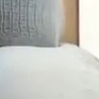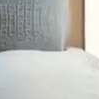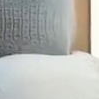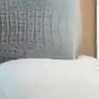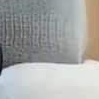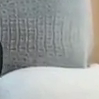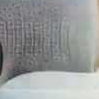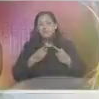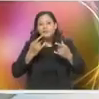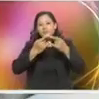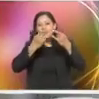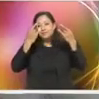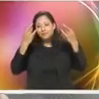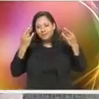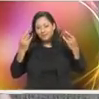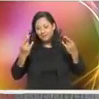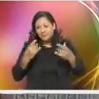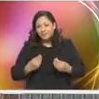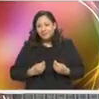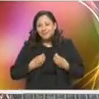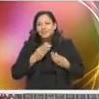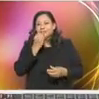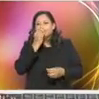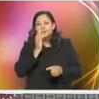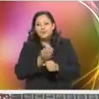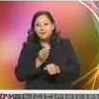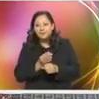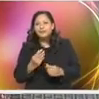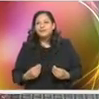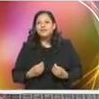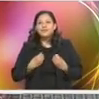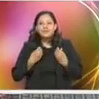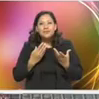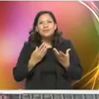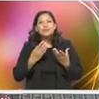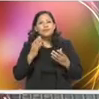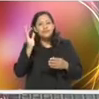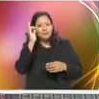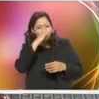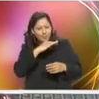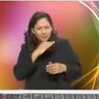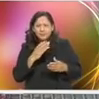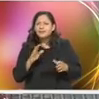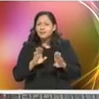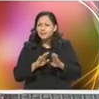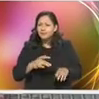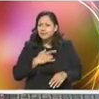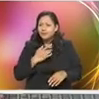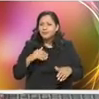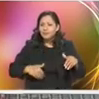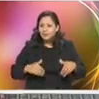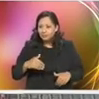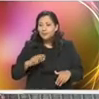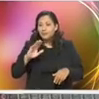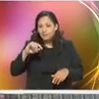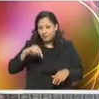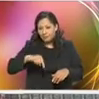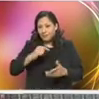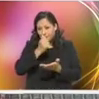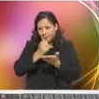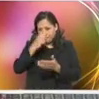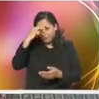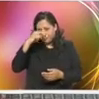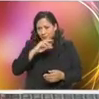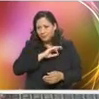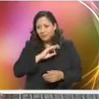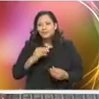La vida es un drama, la vida es una comedia, la vida es una farsa. ¿Pero qué le parece que hablemos de teatro? Porque también aquí en la Ciudad de